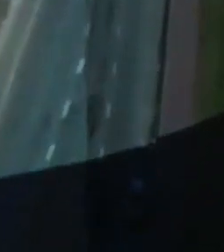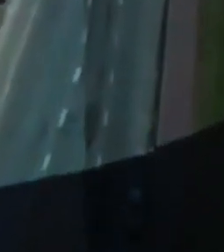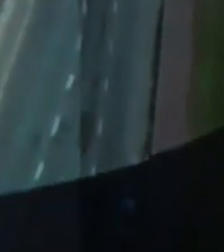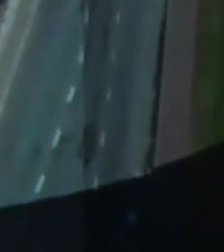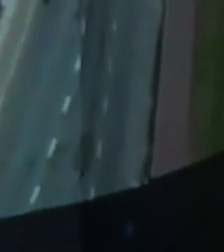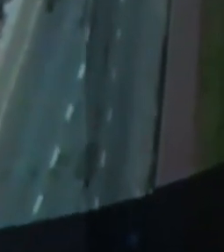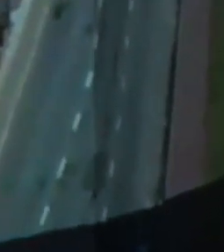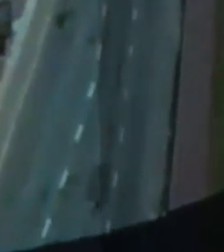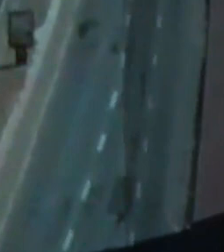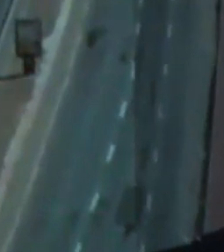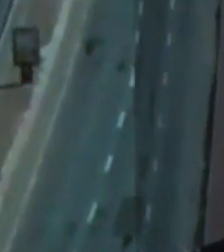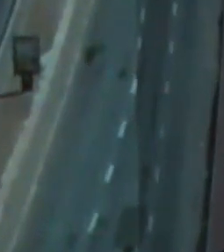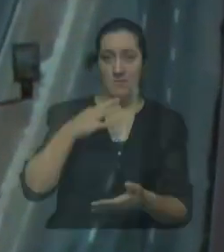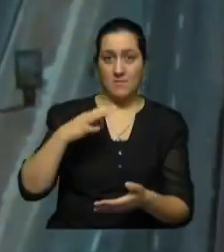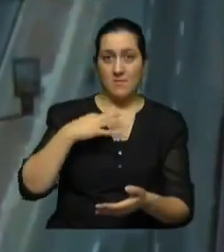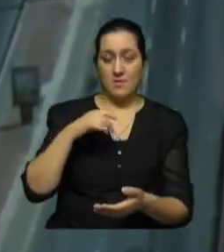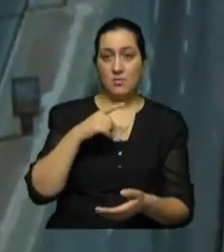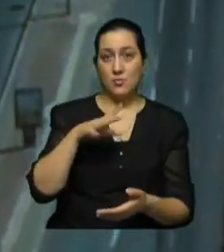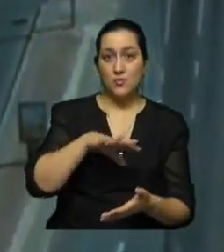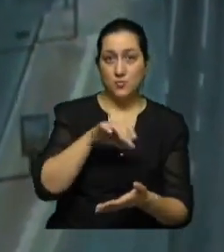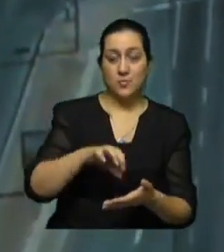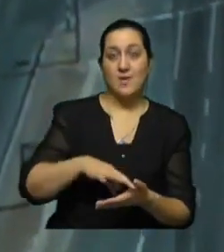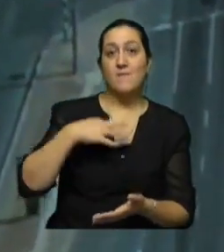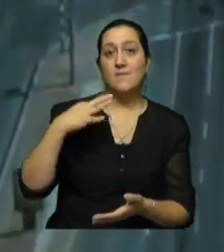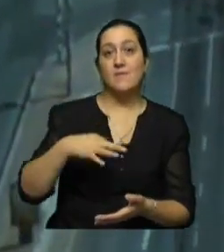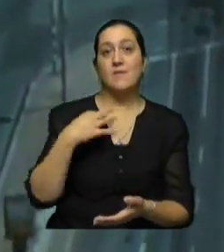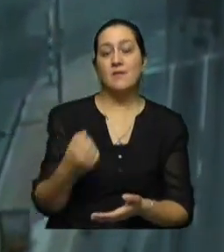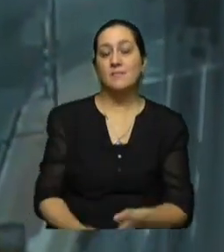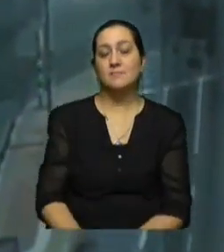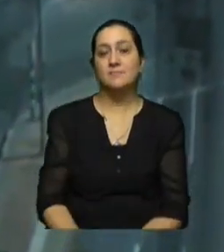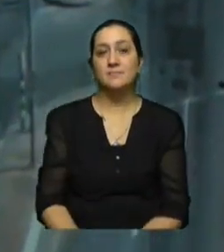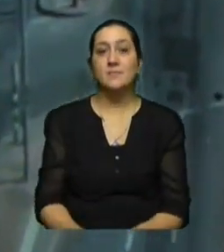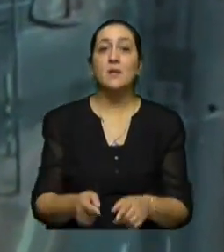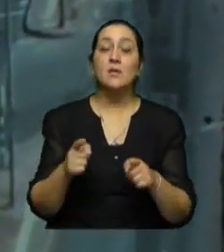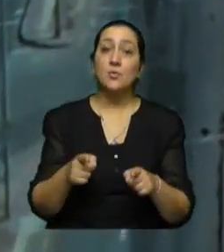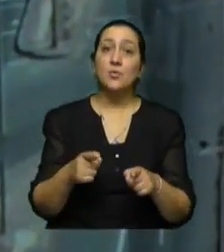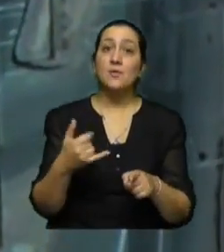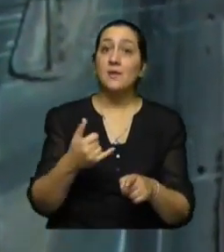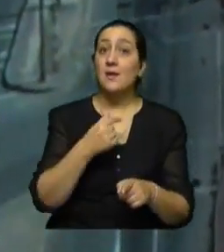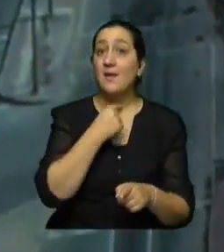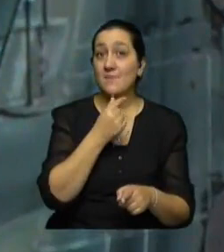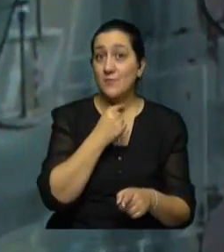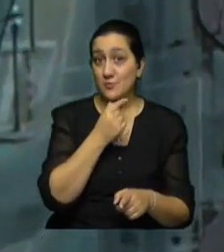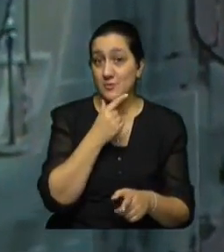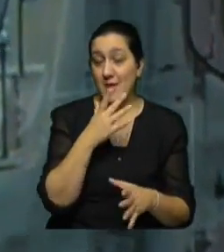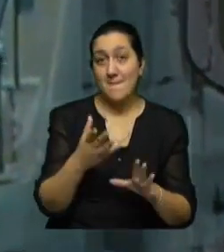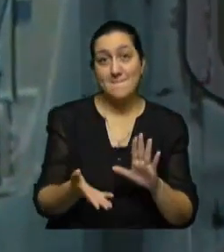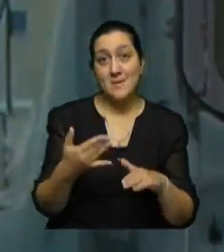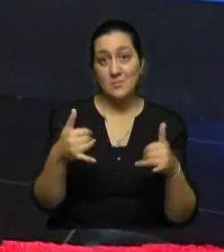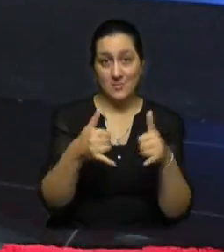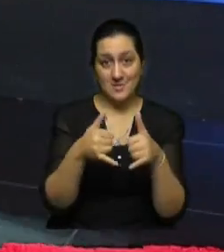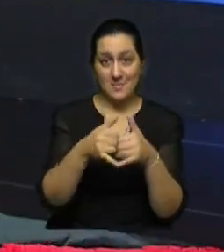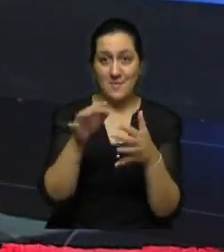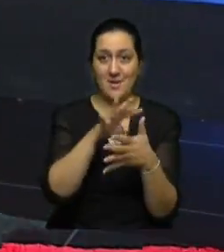Seguimos aquí en esta Ciudad Viva, en tu Ciudad Viva. Y como es tu Ciudad Viva, tú tenés la voz. Y tenemos más mensajes para